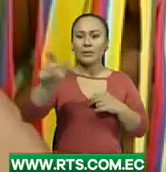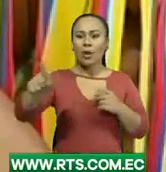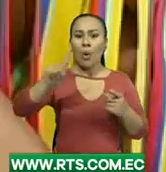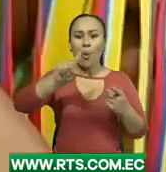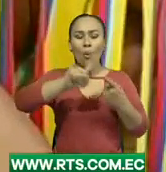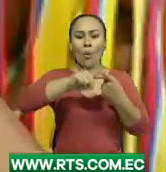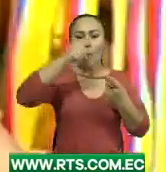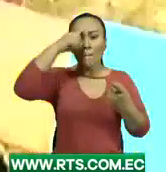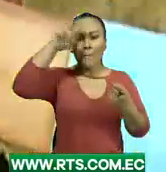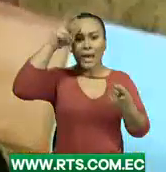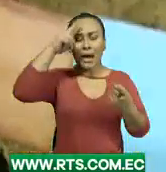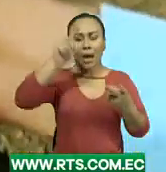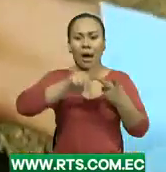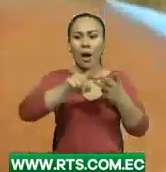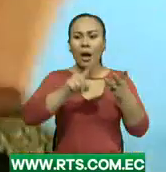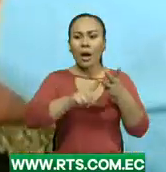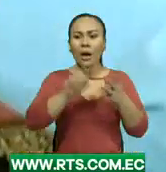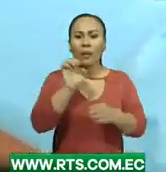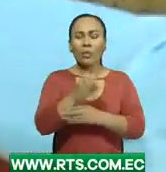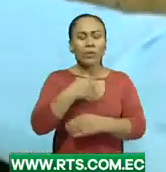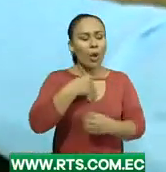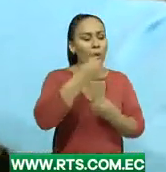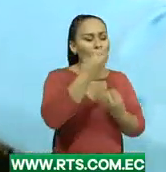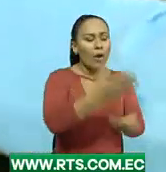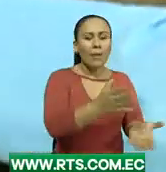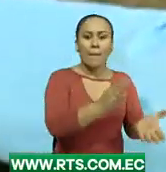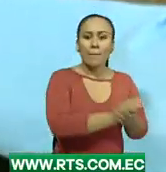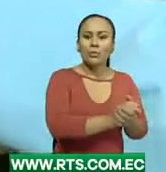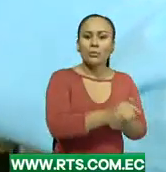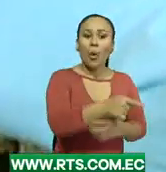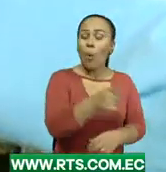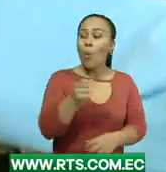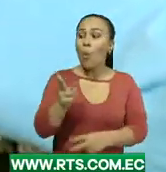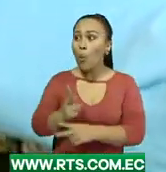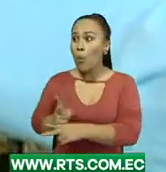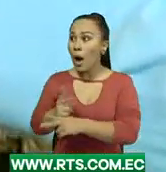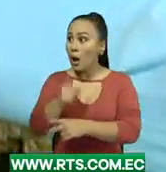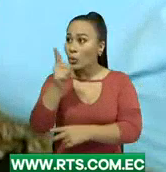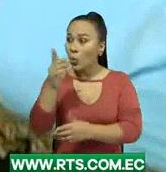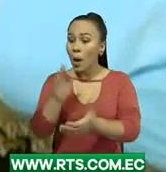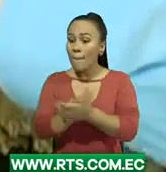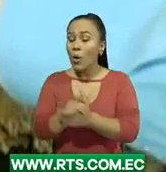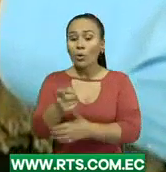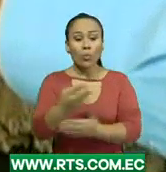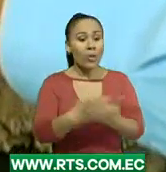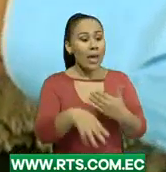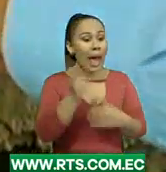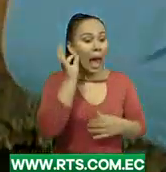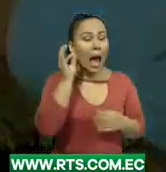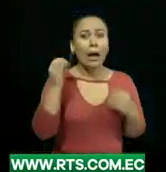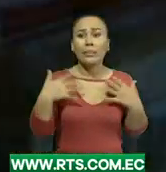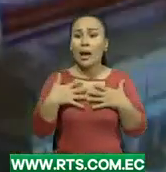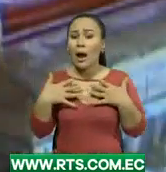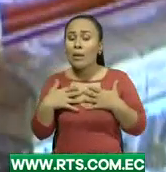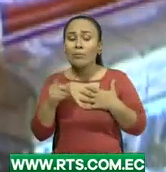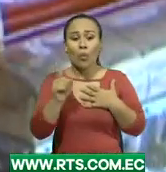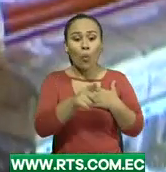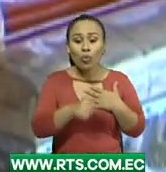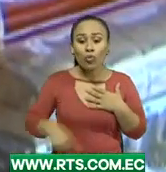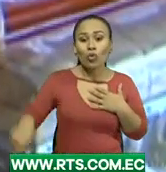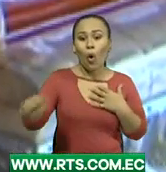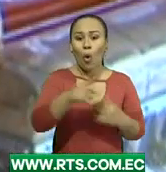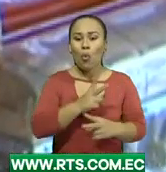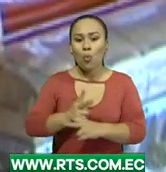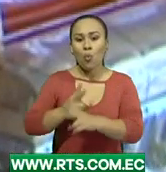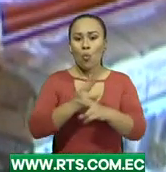dos ecuatorianos. Le avisé a mi señora dice, tiene que andar con mucho cuidado. Hasta mis hijas se pusieron un poco nerviosas. El crimen de su hijo